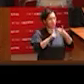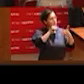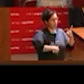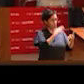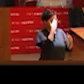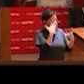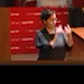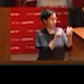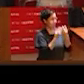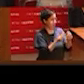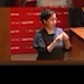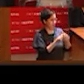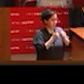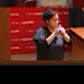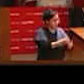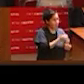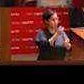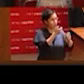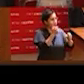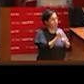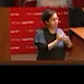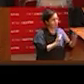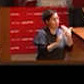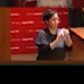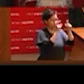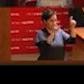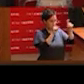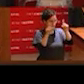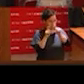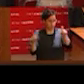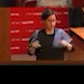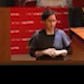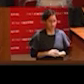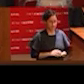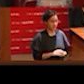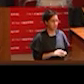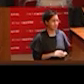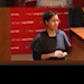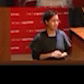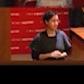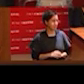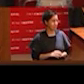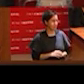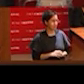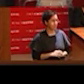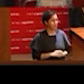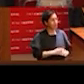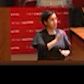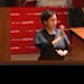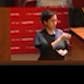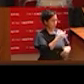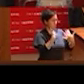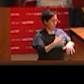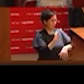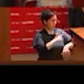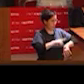también eh el trabajo que hacíamos con empresas eh Es verdad que queda mucho por hacer En